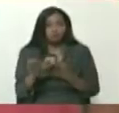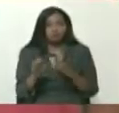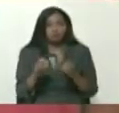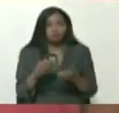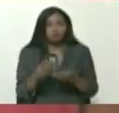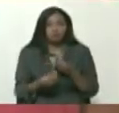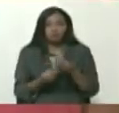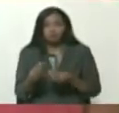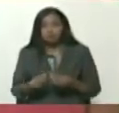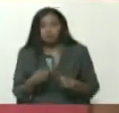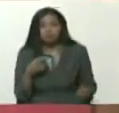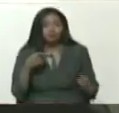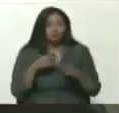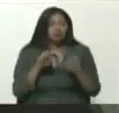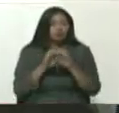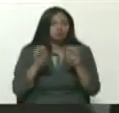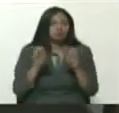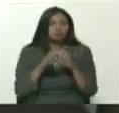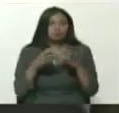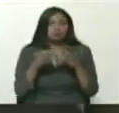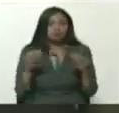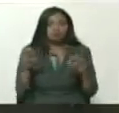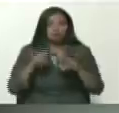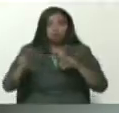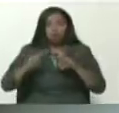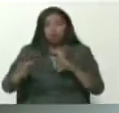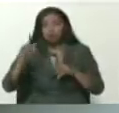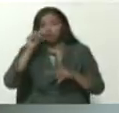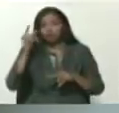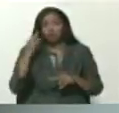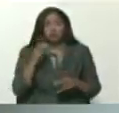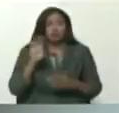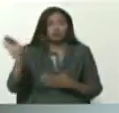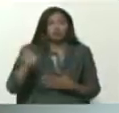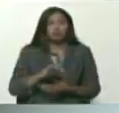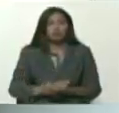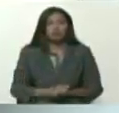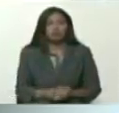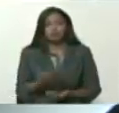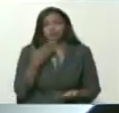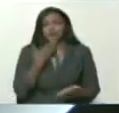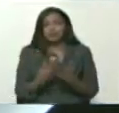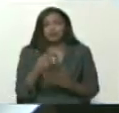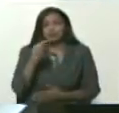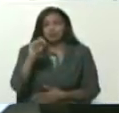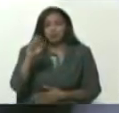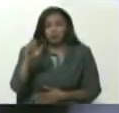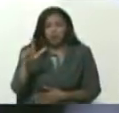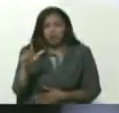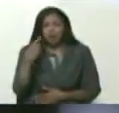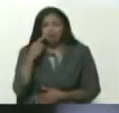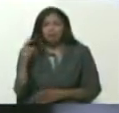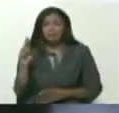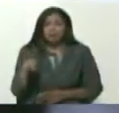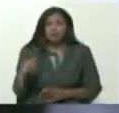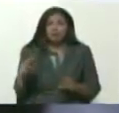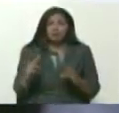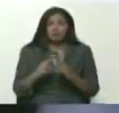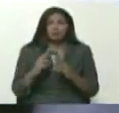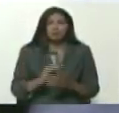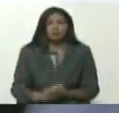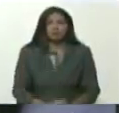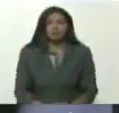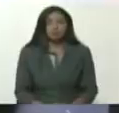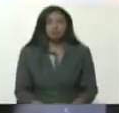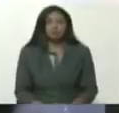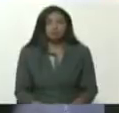calidad y el acceso a la educación de todos los niños y niñas de la patria. Gracias, Noel. Mira, por aquí nos encontramos con